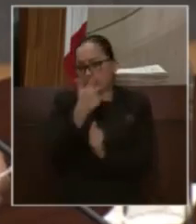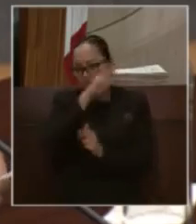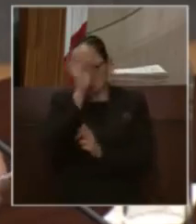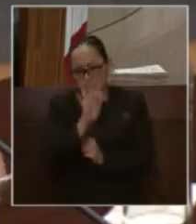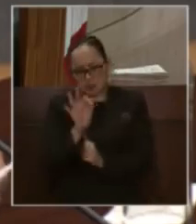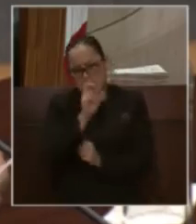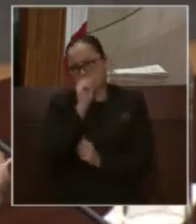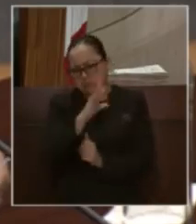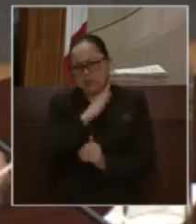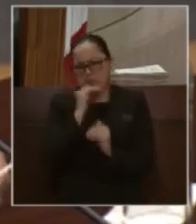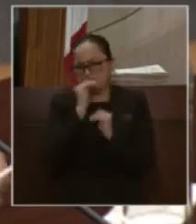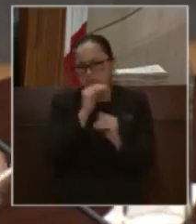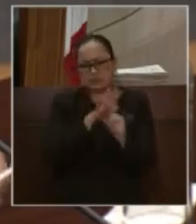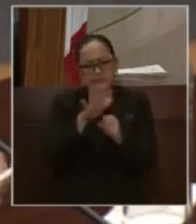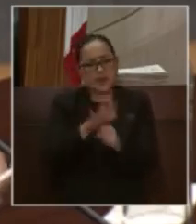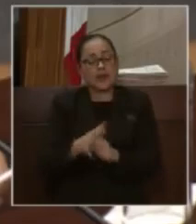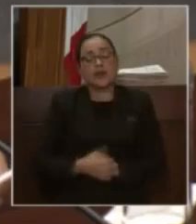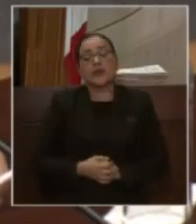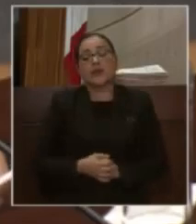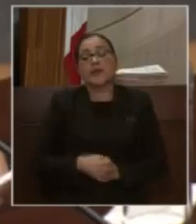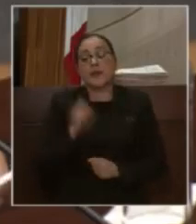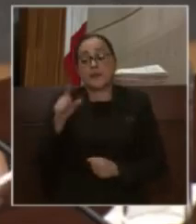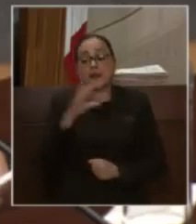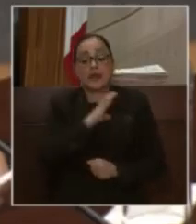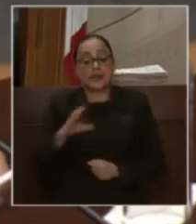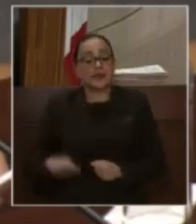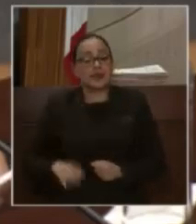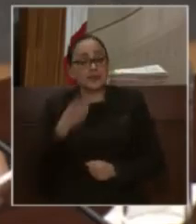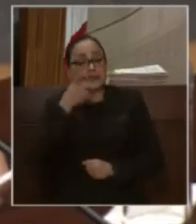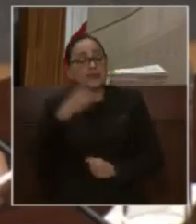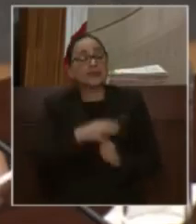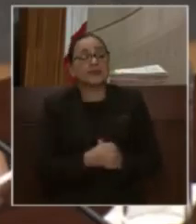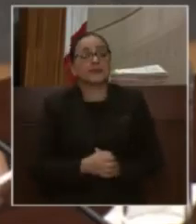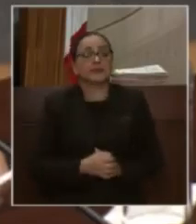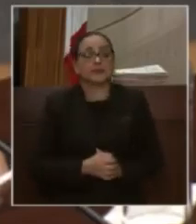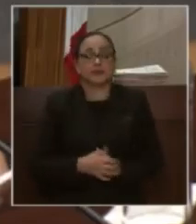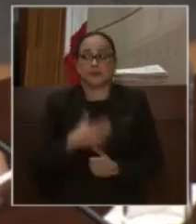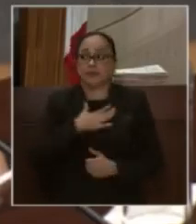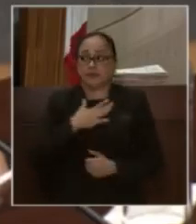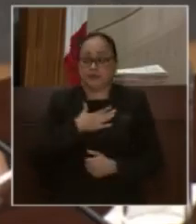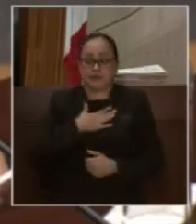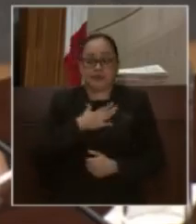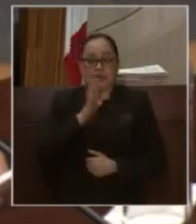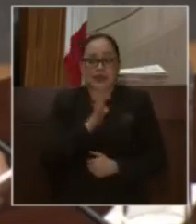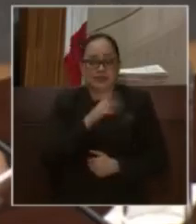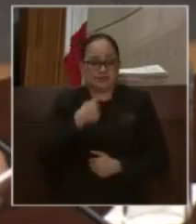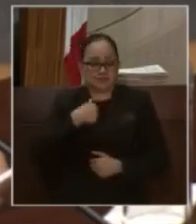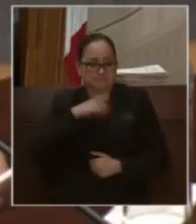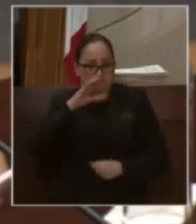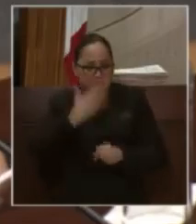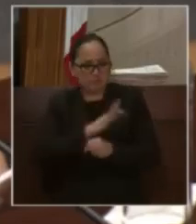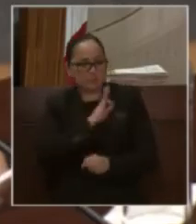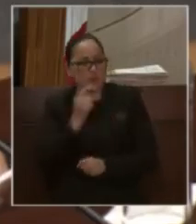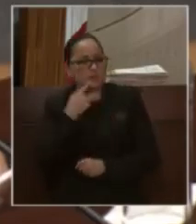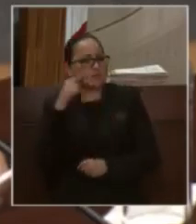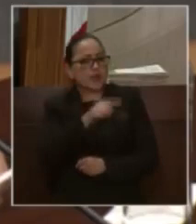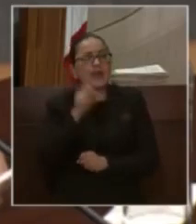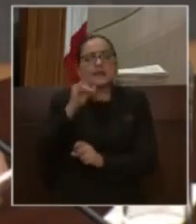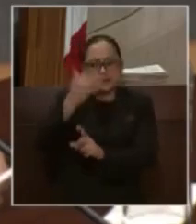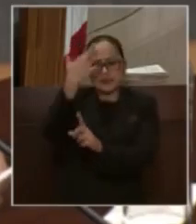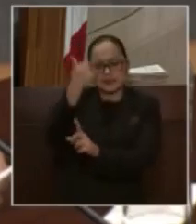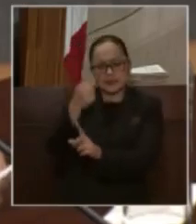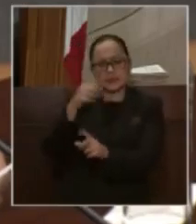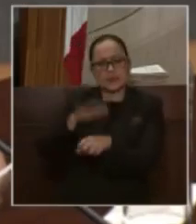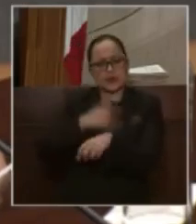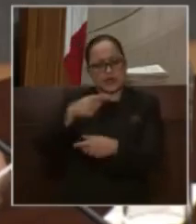y sobrerepresentación. El candidato recurrente adujo el indebido desconocimiento de su calidad de tercero interesado. Se considera fundado debido a que la